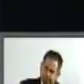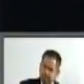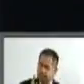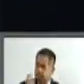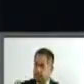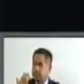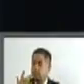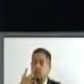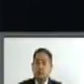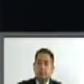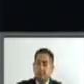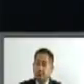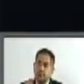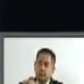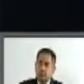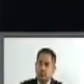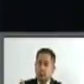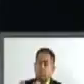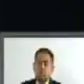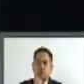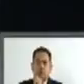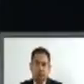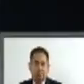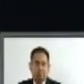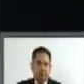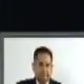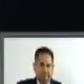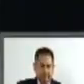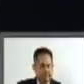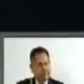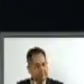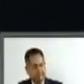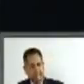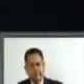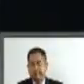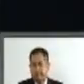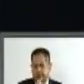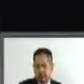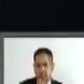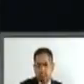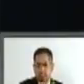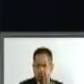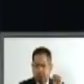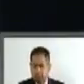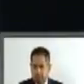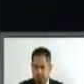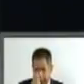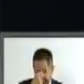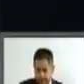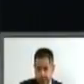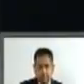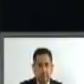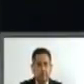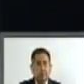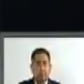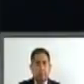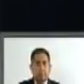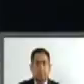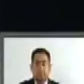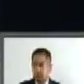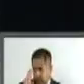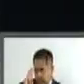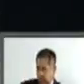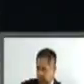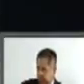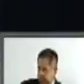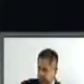del Acta Constitucional de Canadá y el centenario de la Constitución Política de los Estados Unidos Mexicanos. Señor